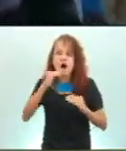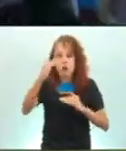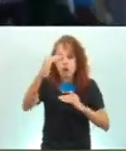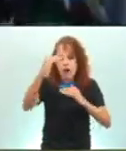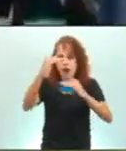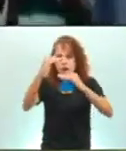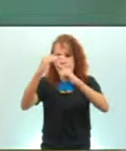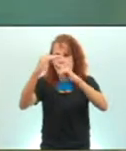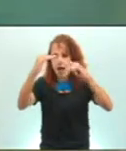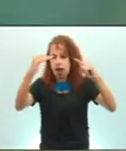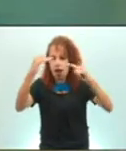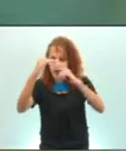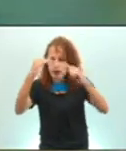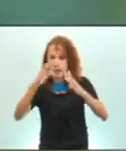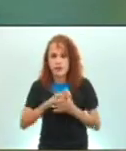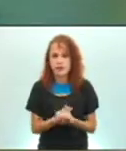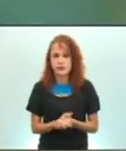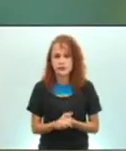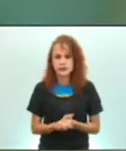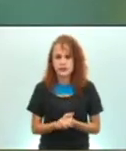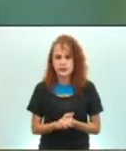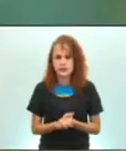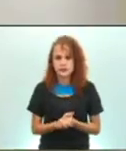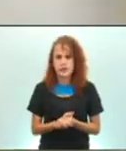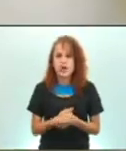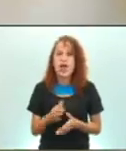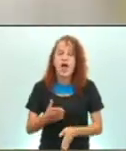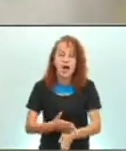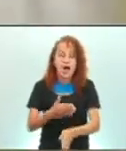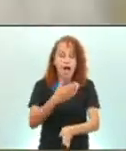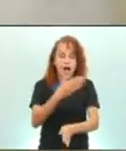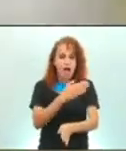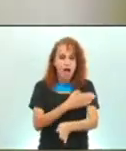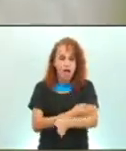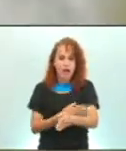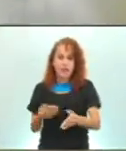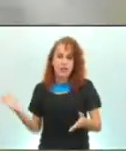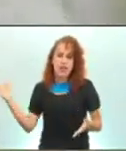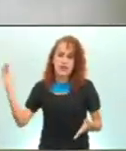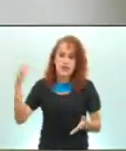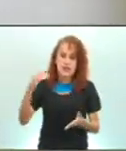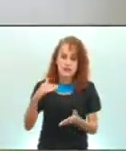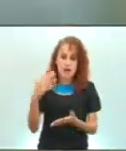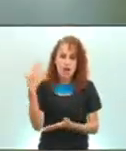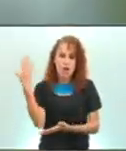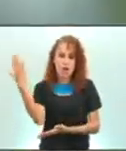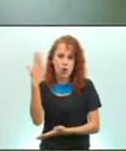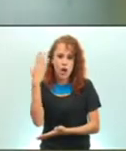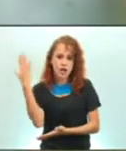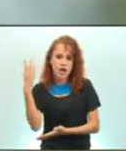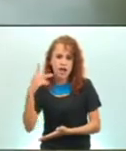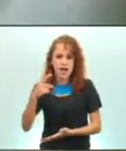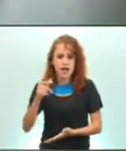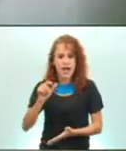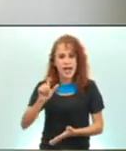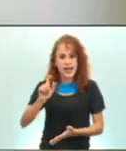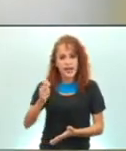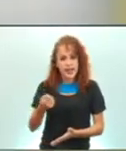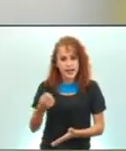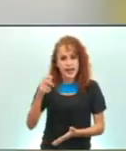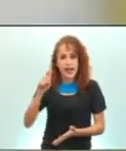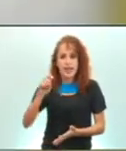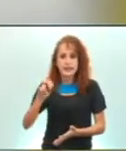más cercana a la superficie, justamente momentos previos al paso de Katrina por esa